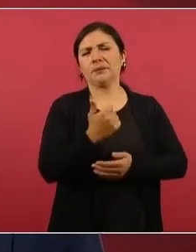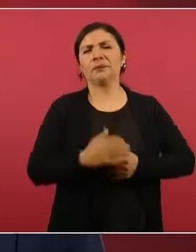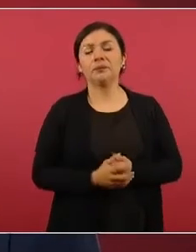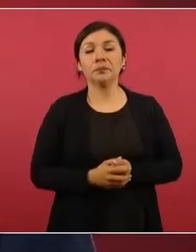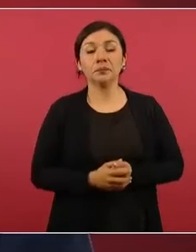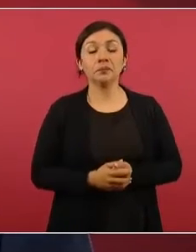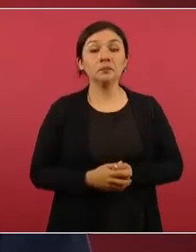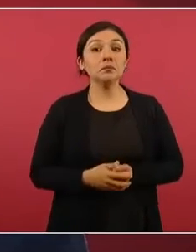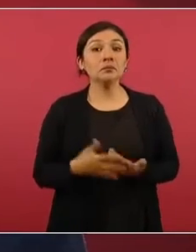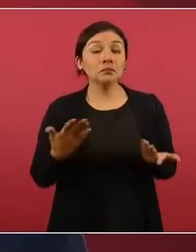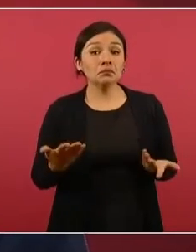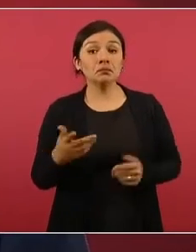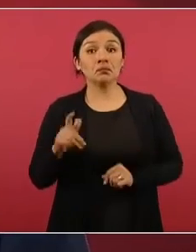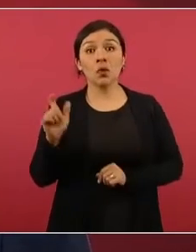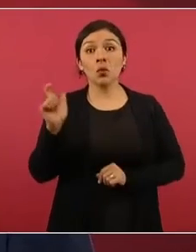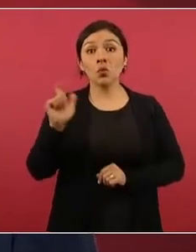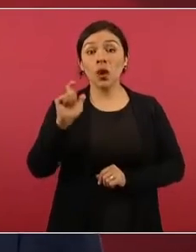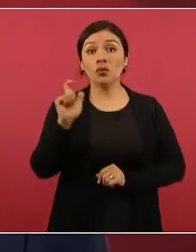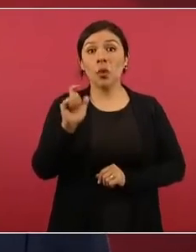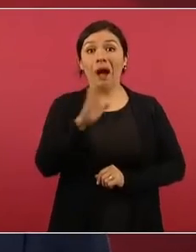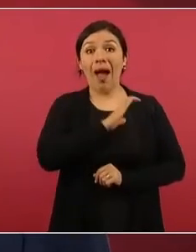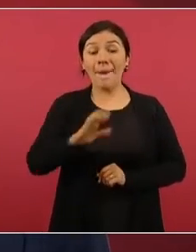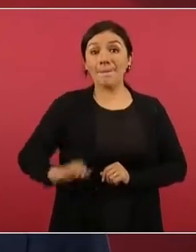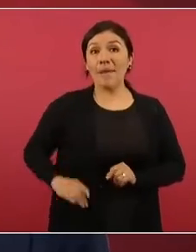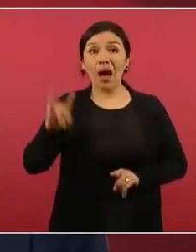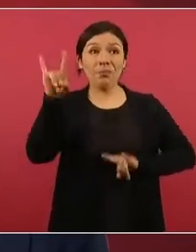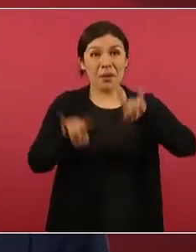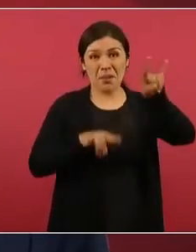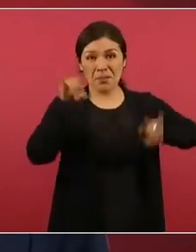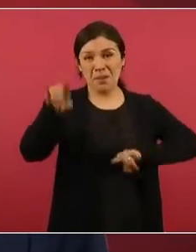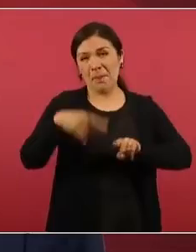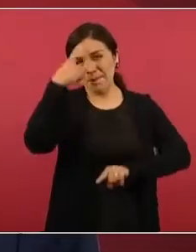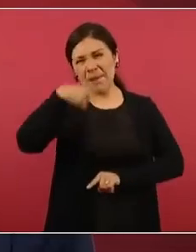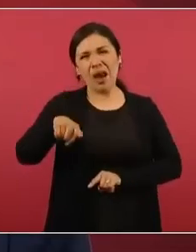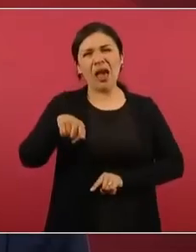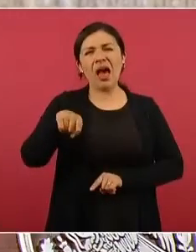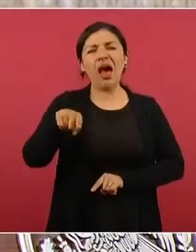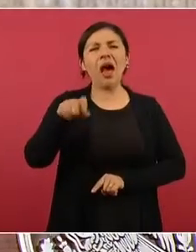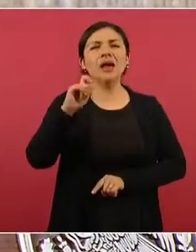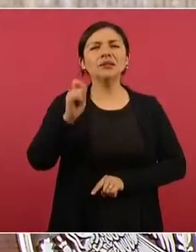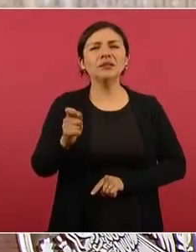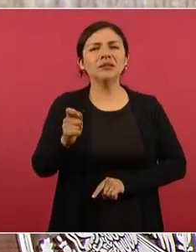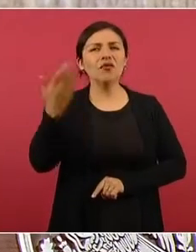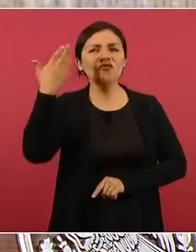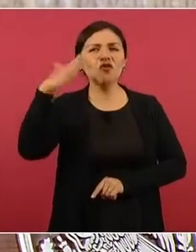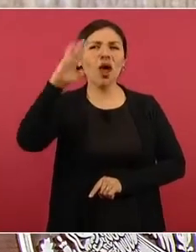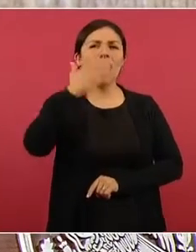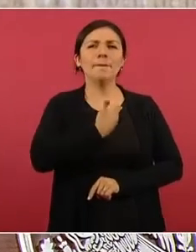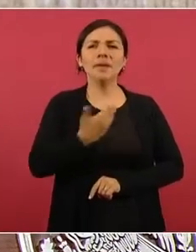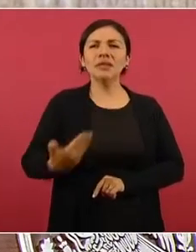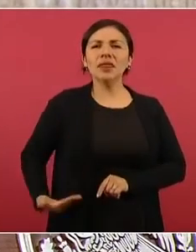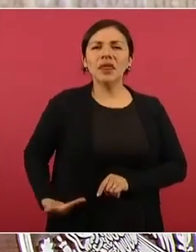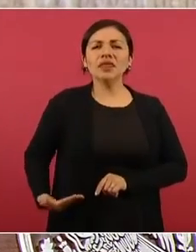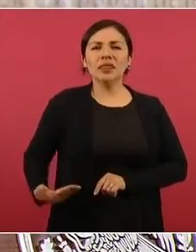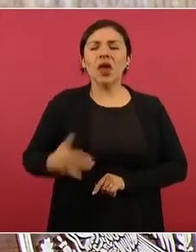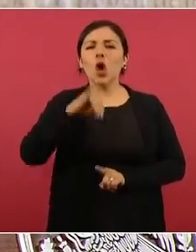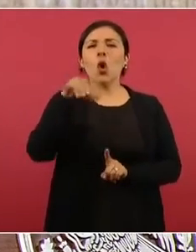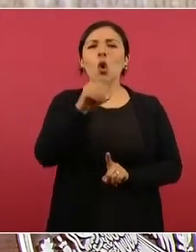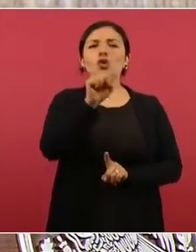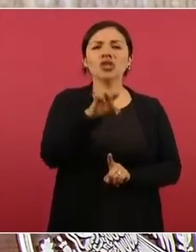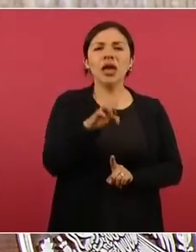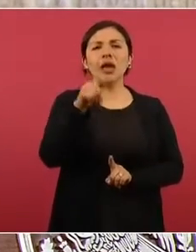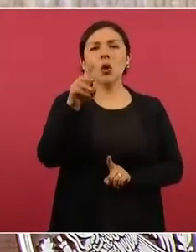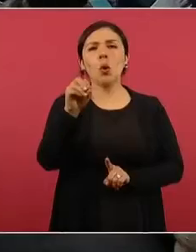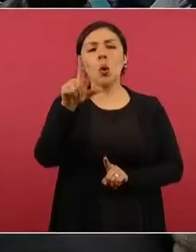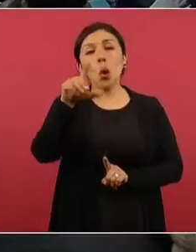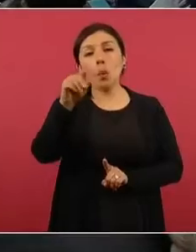o durante la campaña del que fue presidente José López